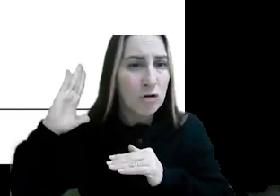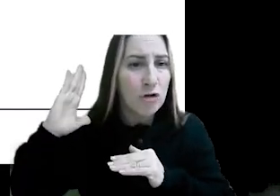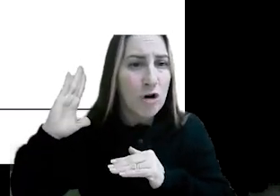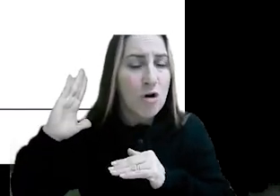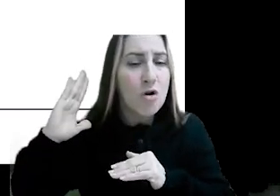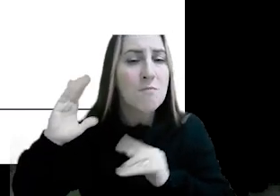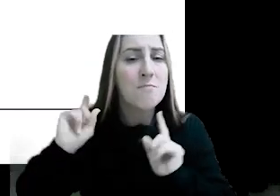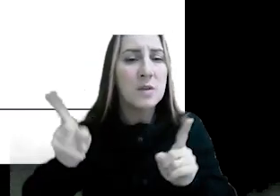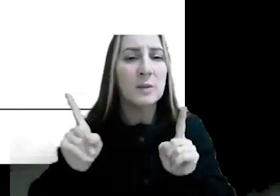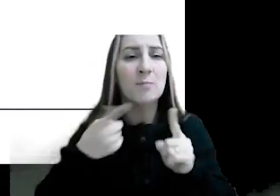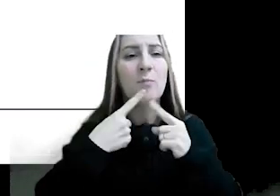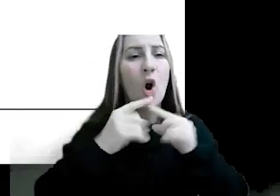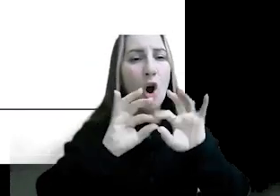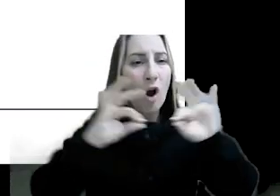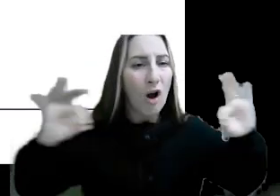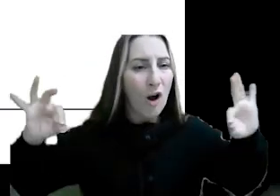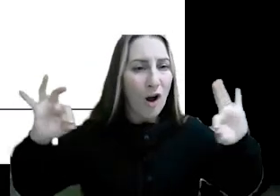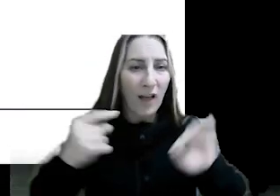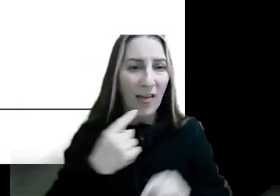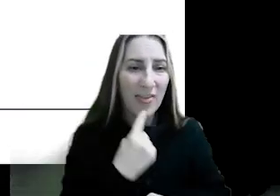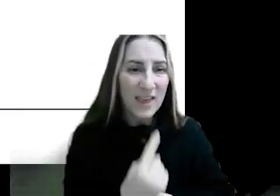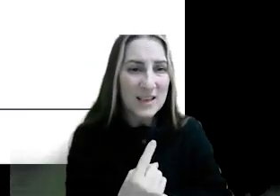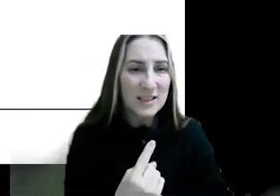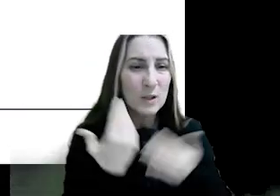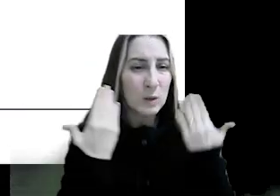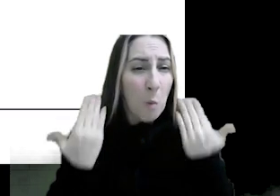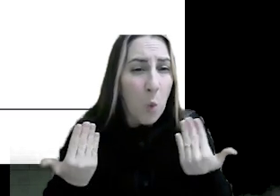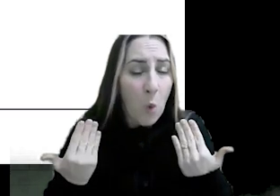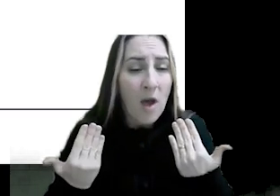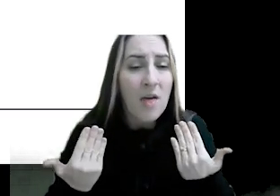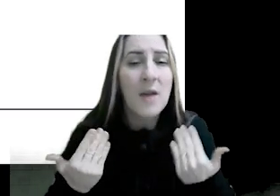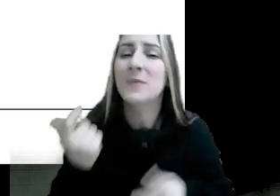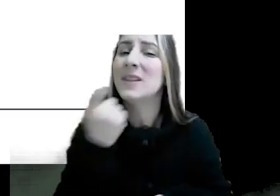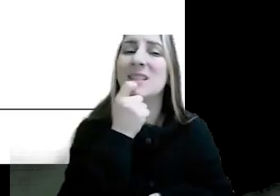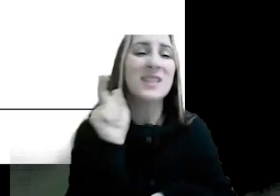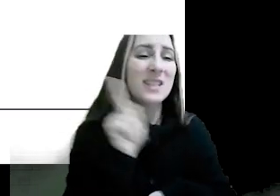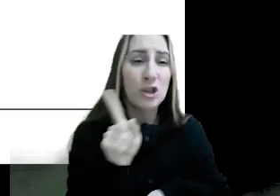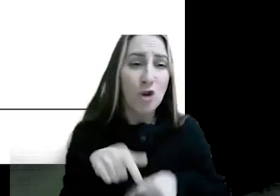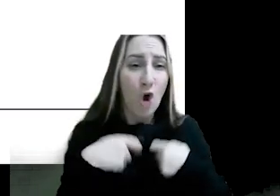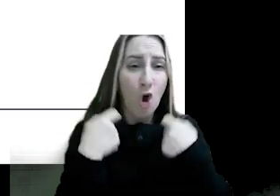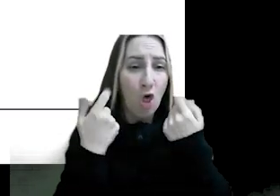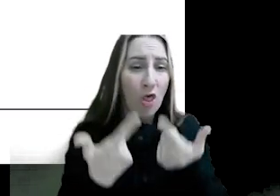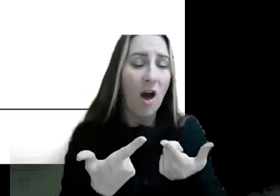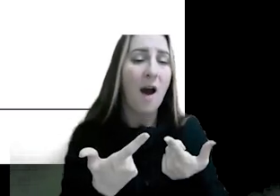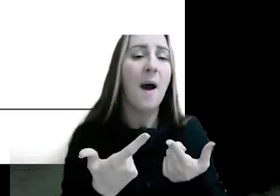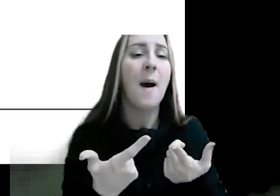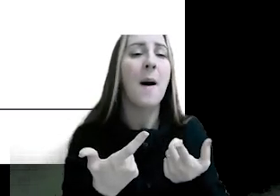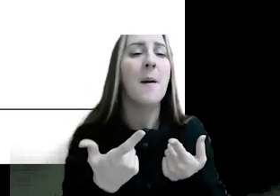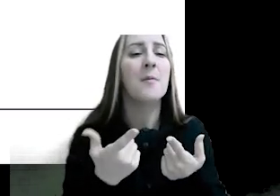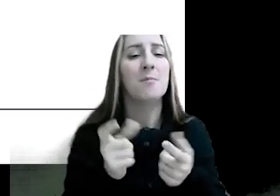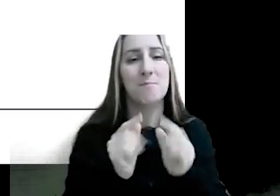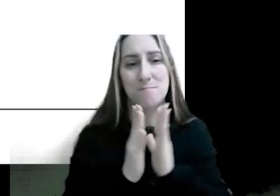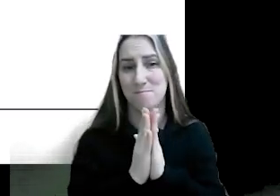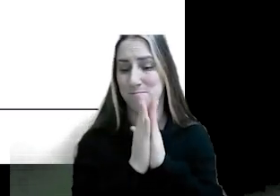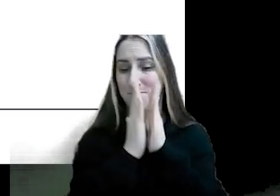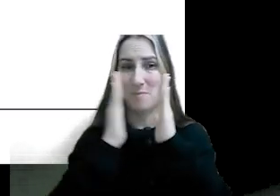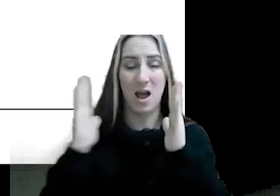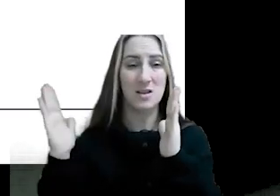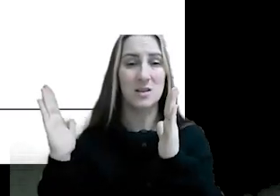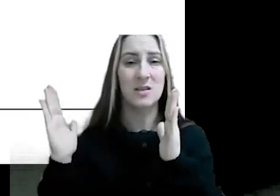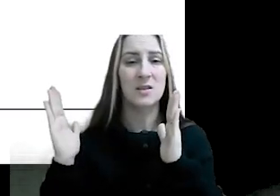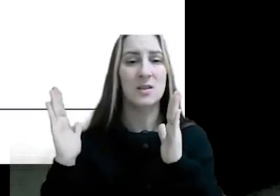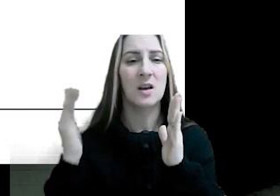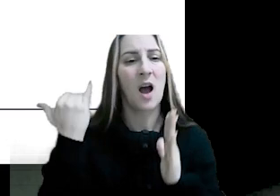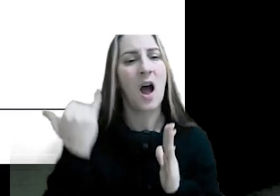literalidad específicamente diga? Pero si no se le daba esa extensión mayor, me quedaba la